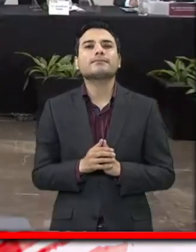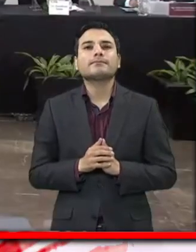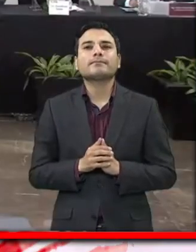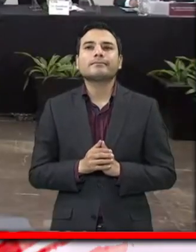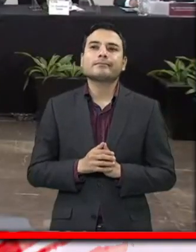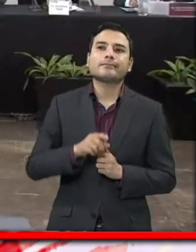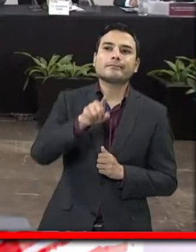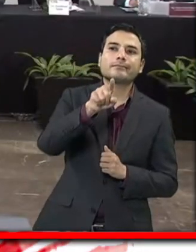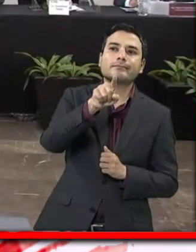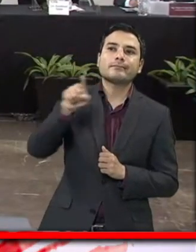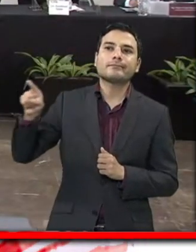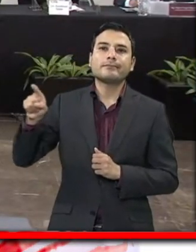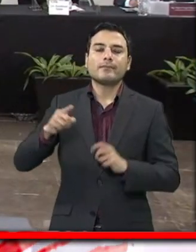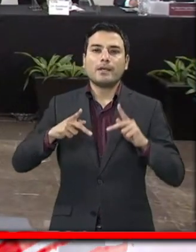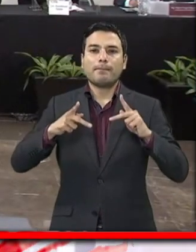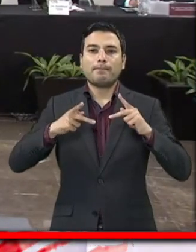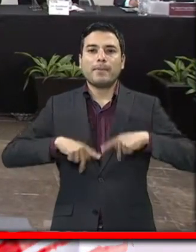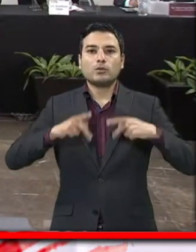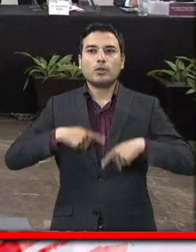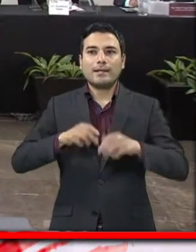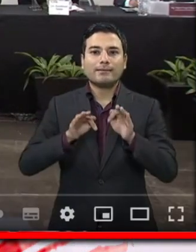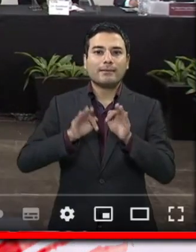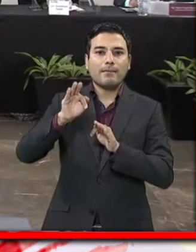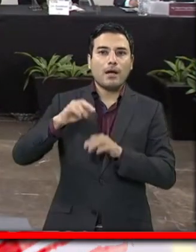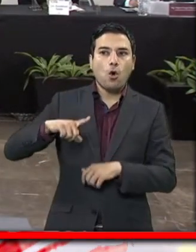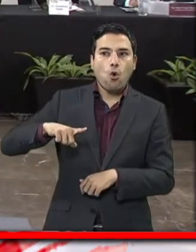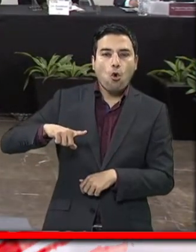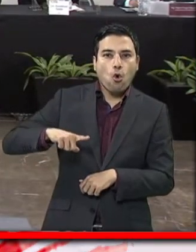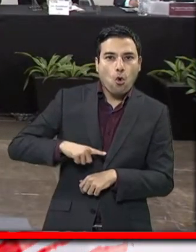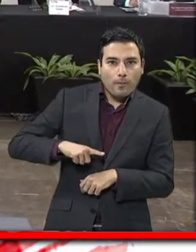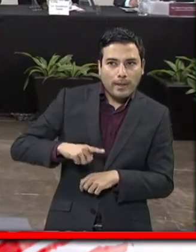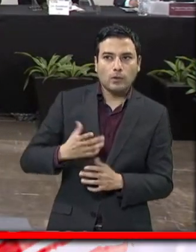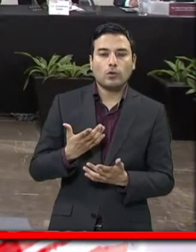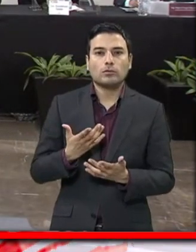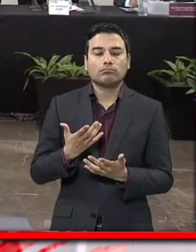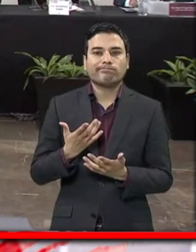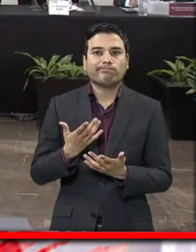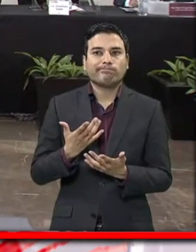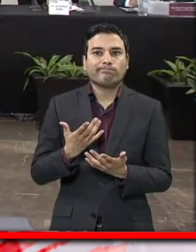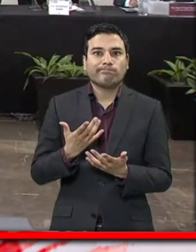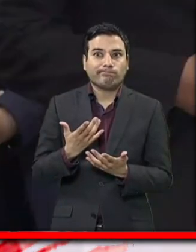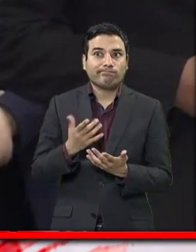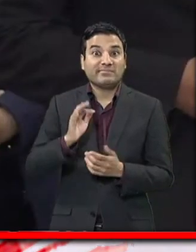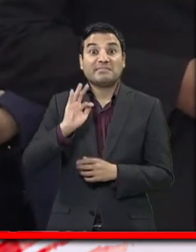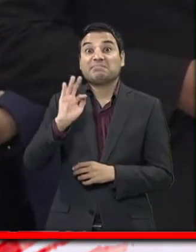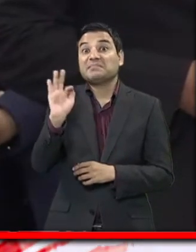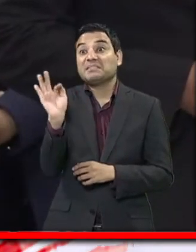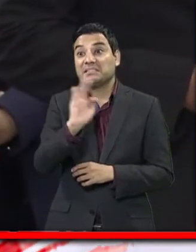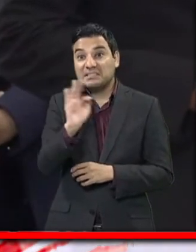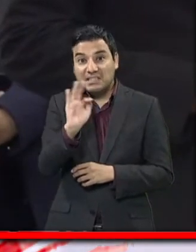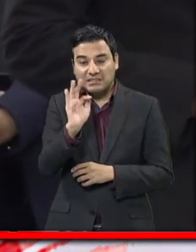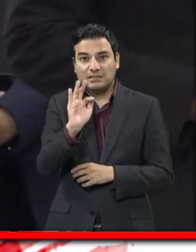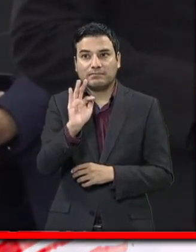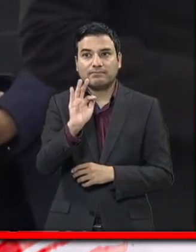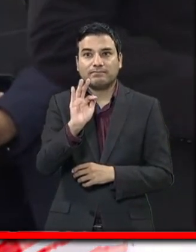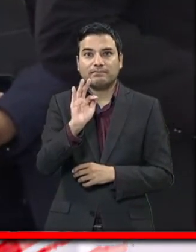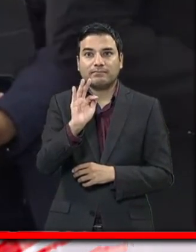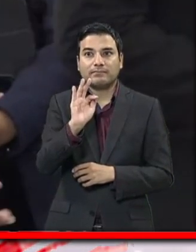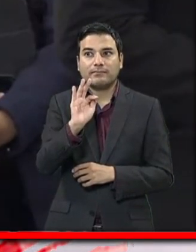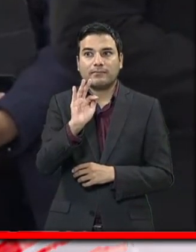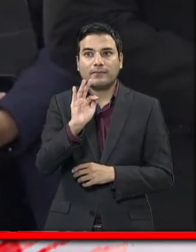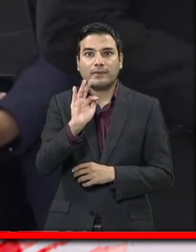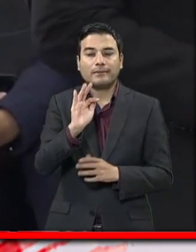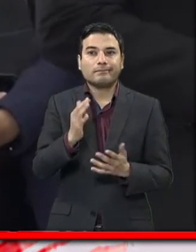amigos y amigas Que tengan excelente tarde no vas a creer lo que está sucediendo en vivo en el Instituto Nacional